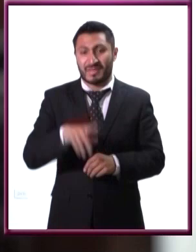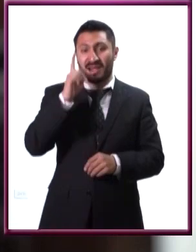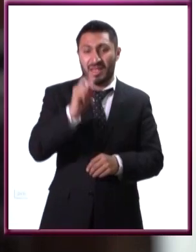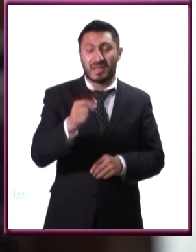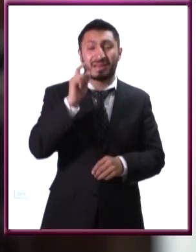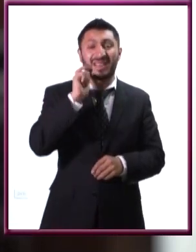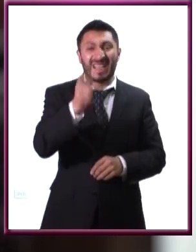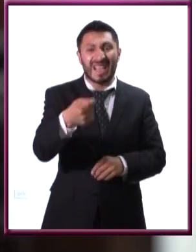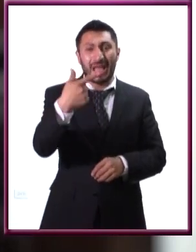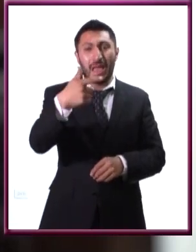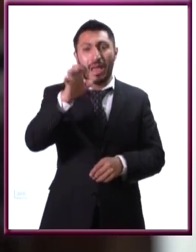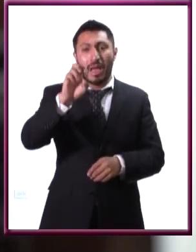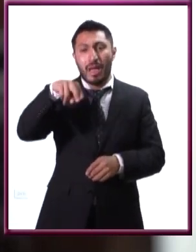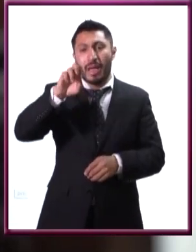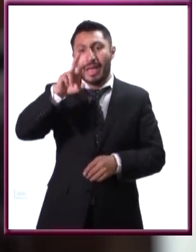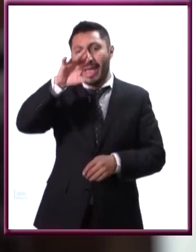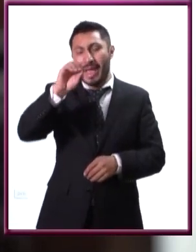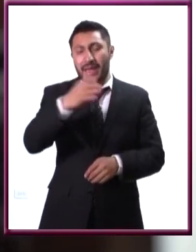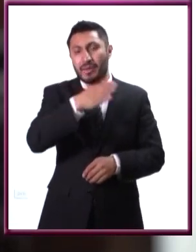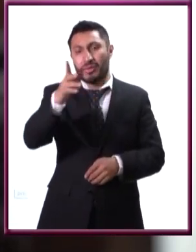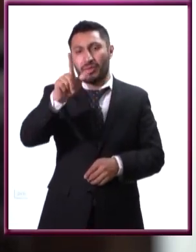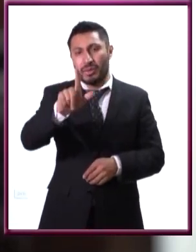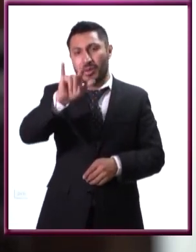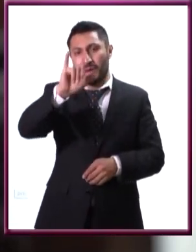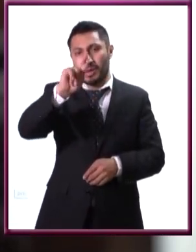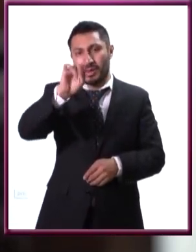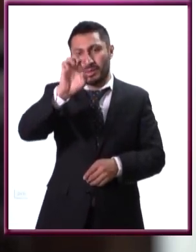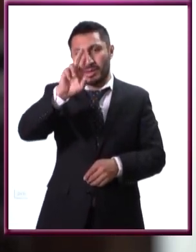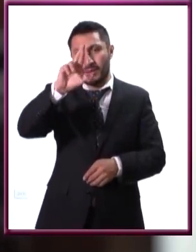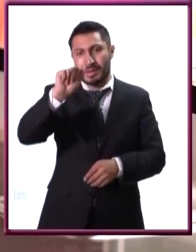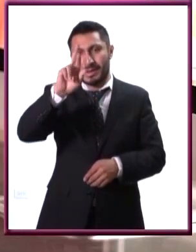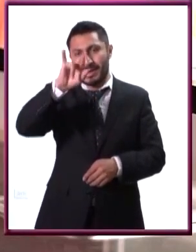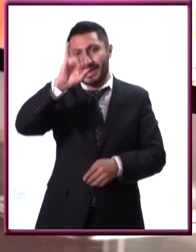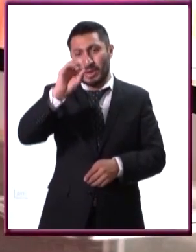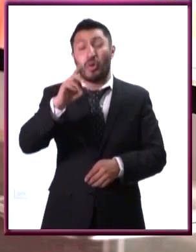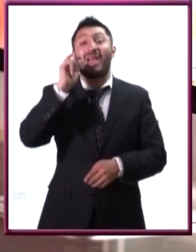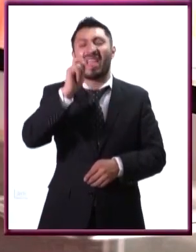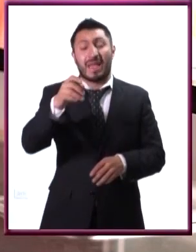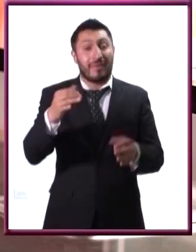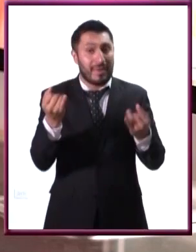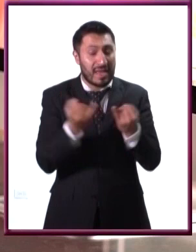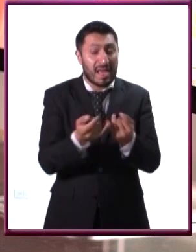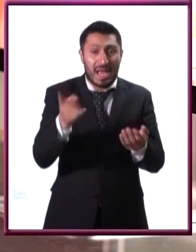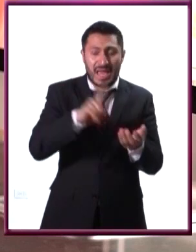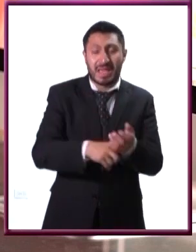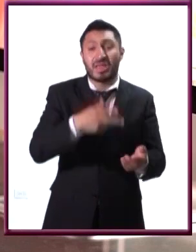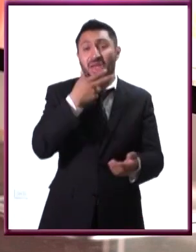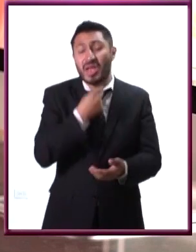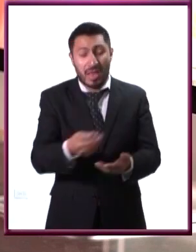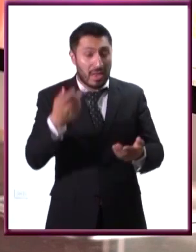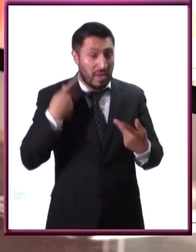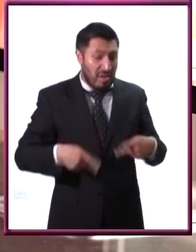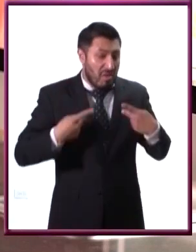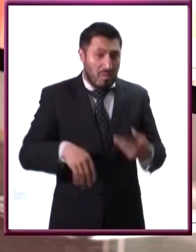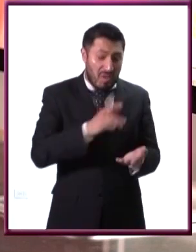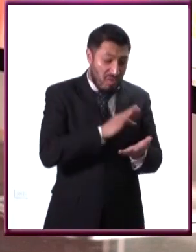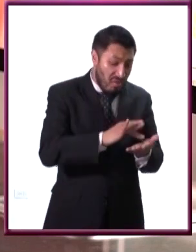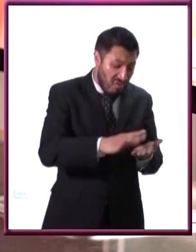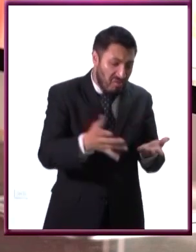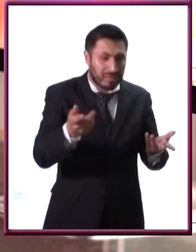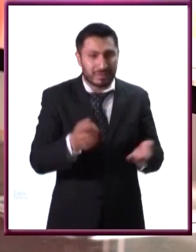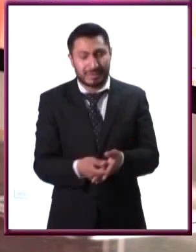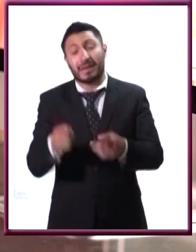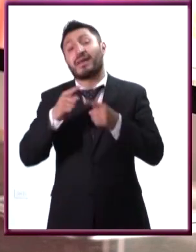de qué es un género literario y qué tiene que ver con el lector? Por supuesto. Mira, el género literario